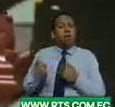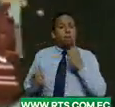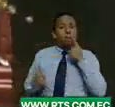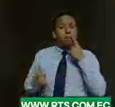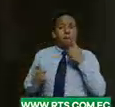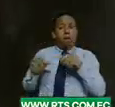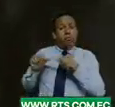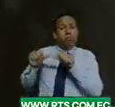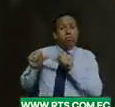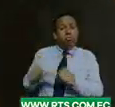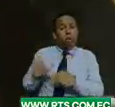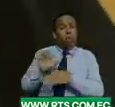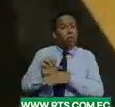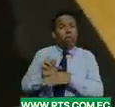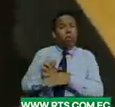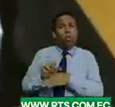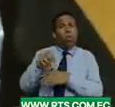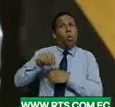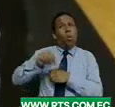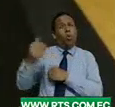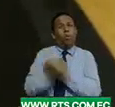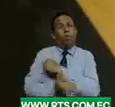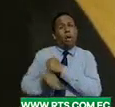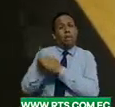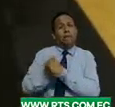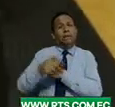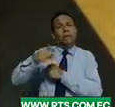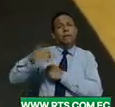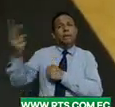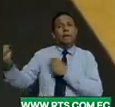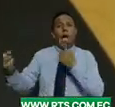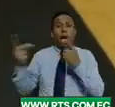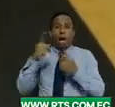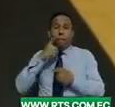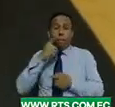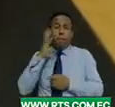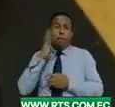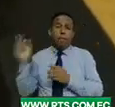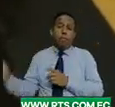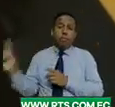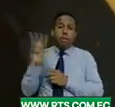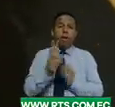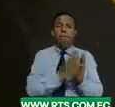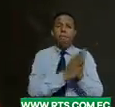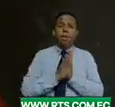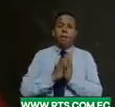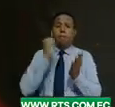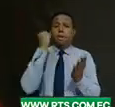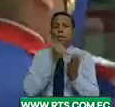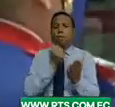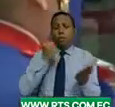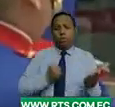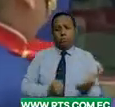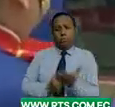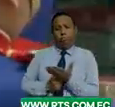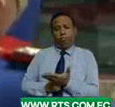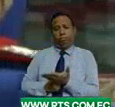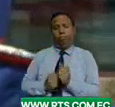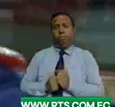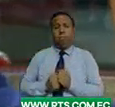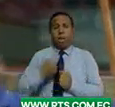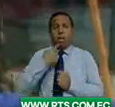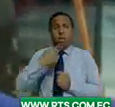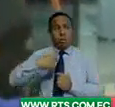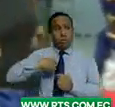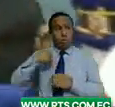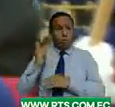para tramitarlo es necesario la presencia física de los dos progenitores. Y Abad además cita en su oficio que como embajadora diplomática, de acuerdo